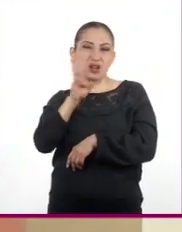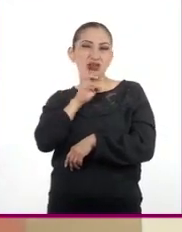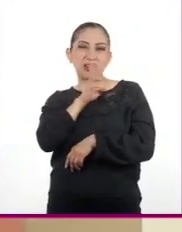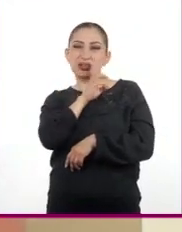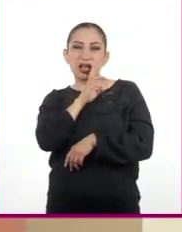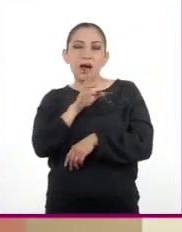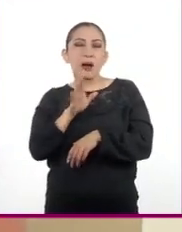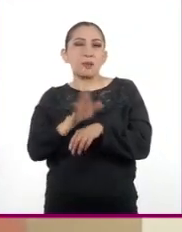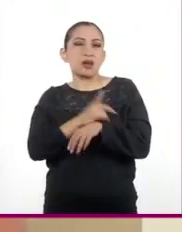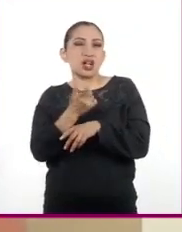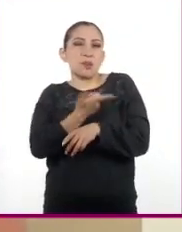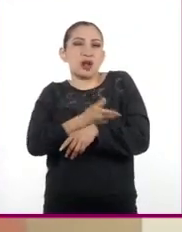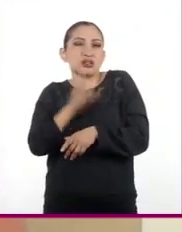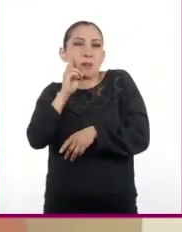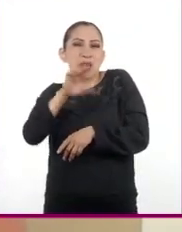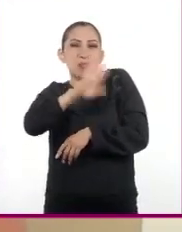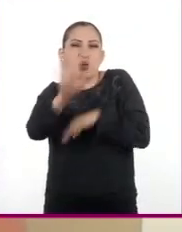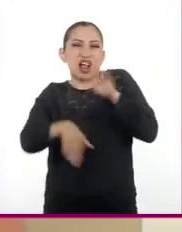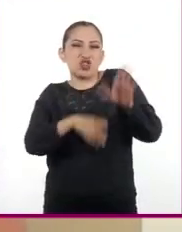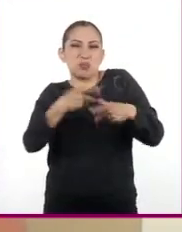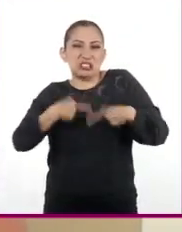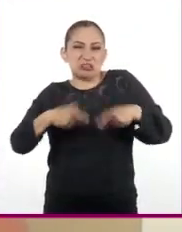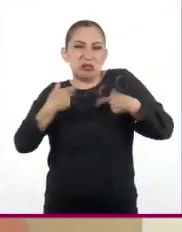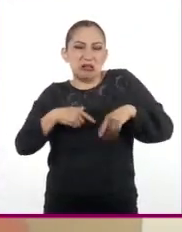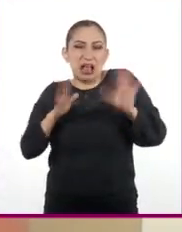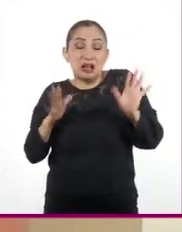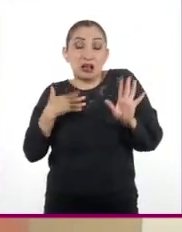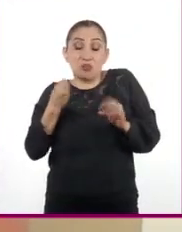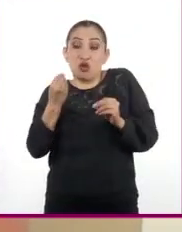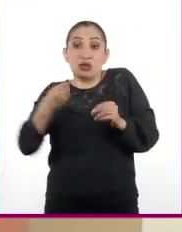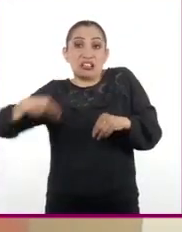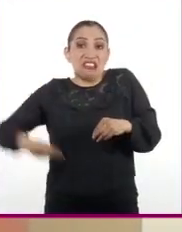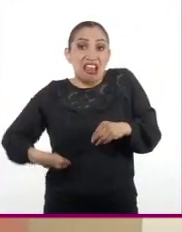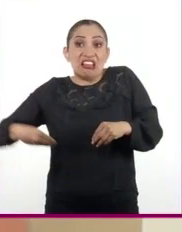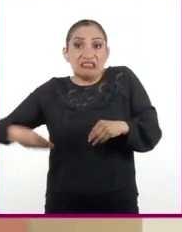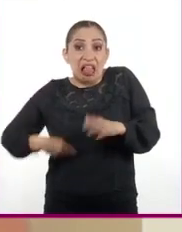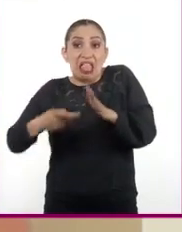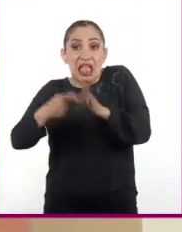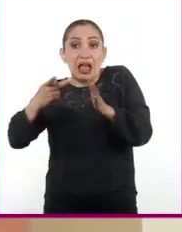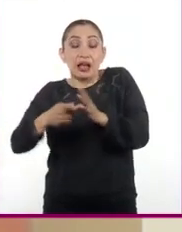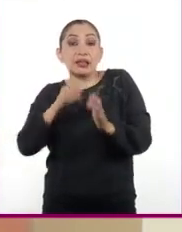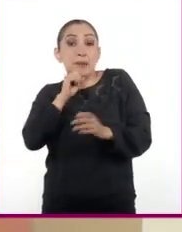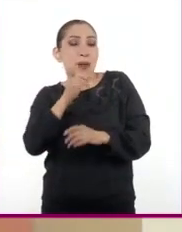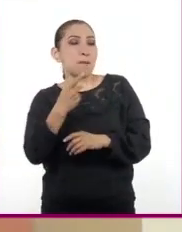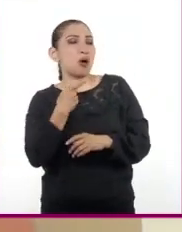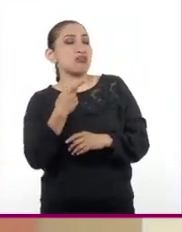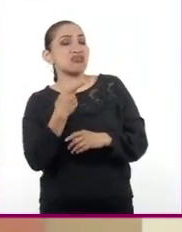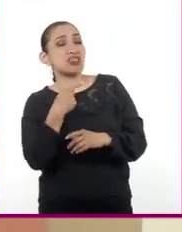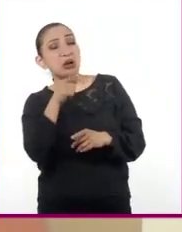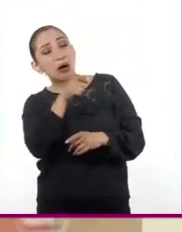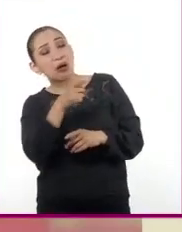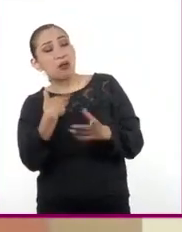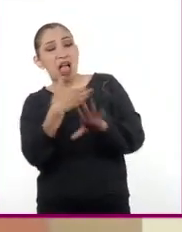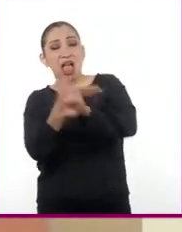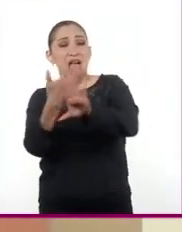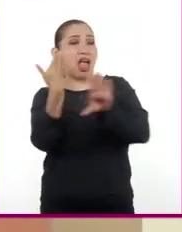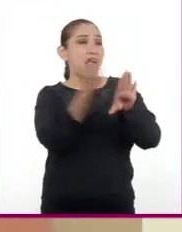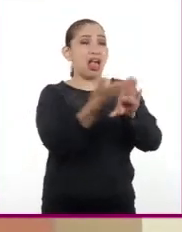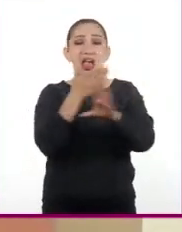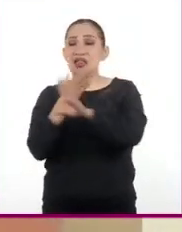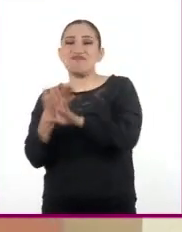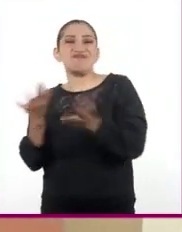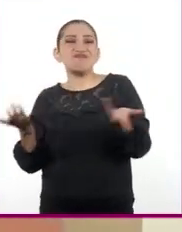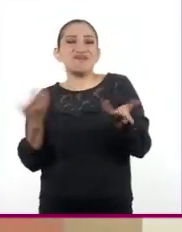porque no me gusta lo de las muertes, que a veces hay muchos accidentes, y de la política pues se atacan unos a